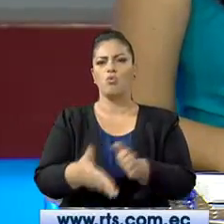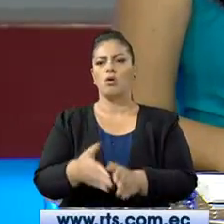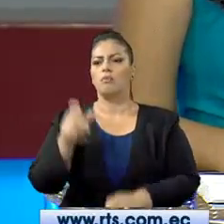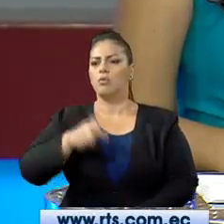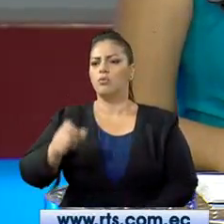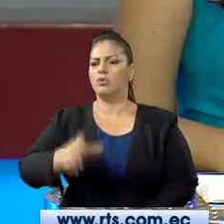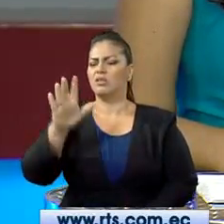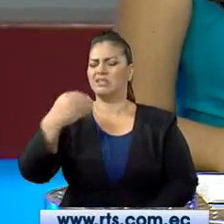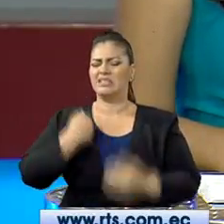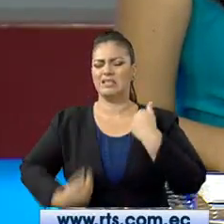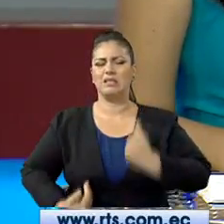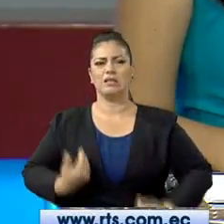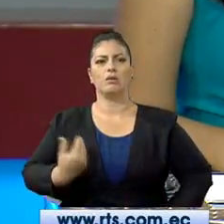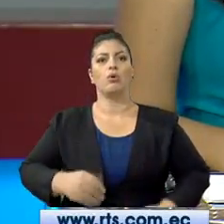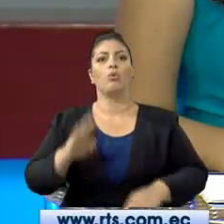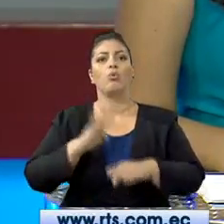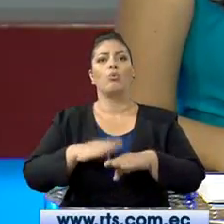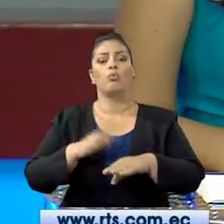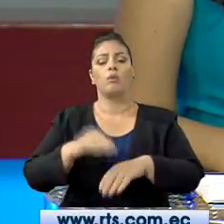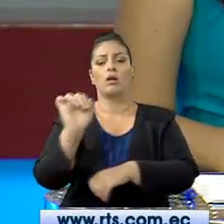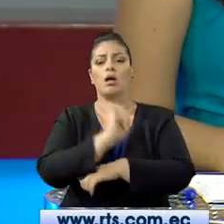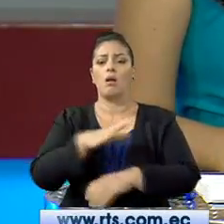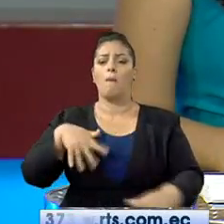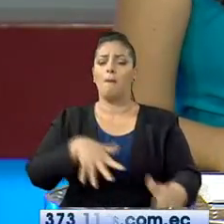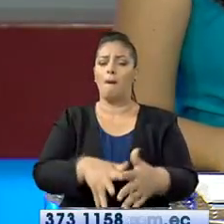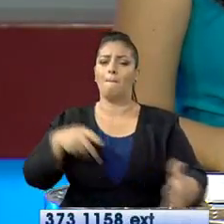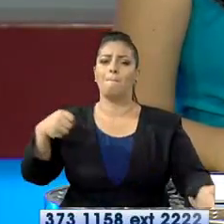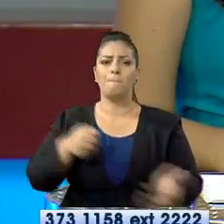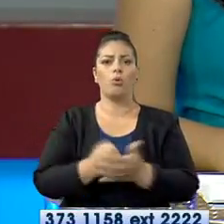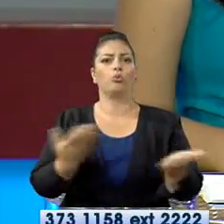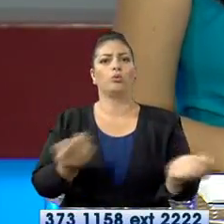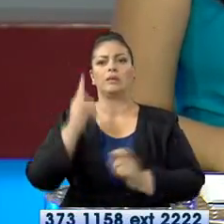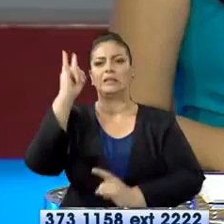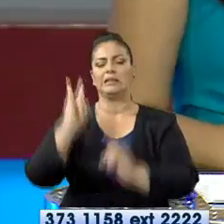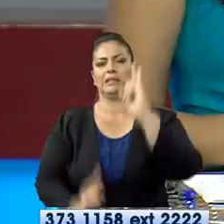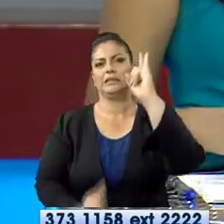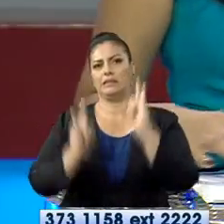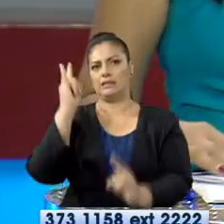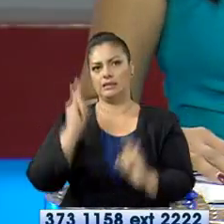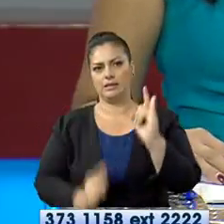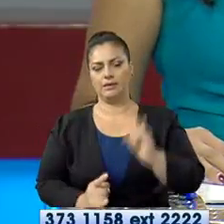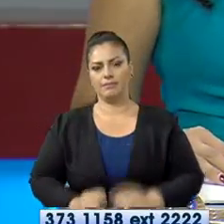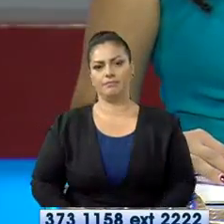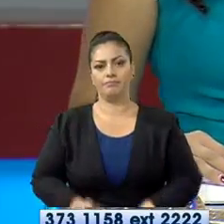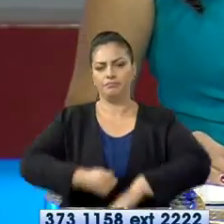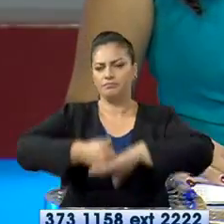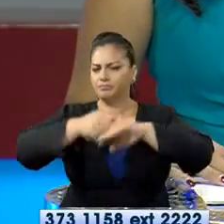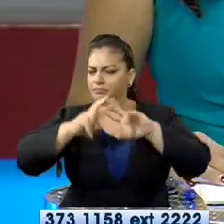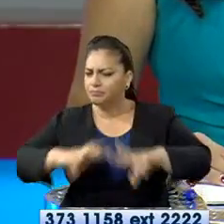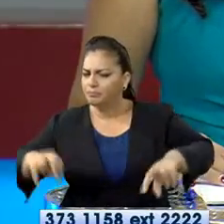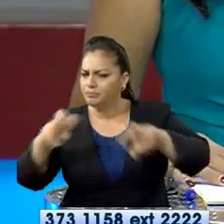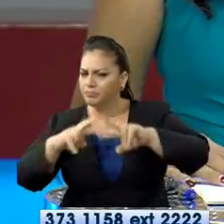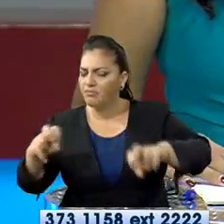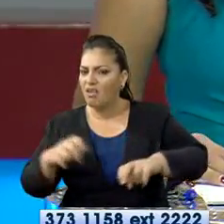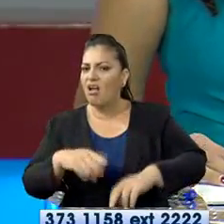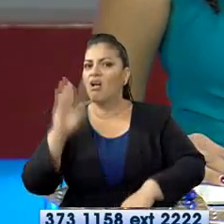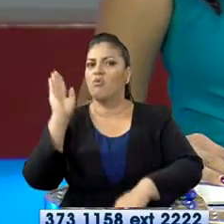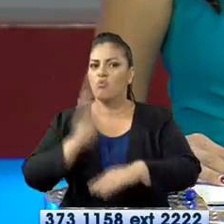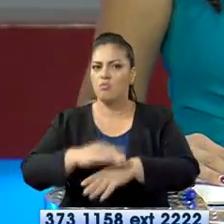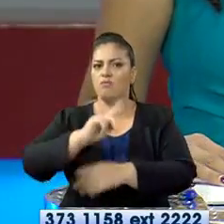estrelló contra una vivienda en el cantón Salinas de la provincia de Santa Elena. Según las primeras investigaciones, el exceso